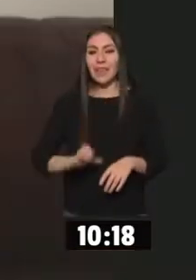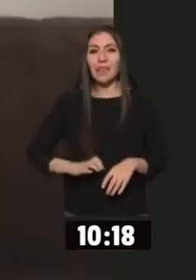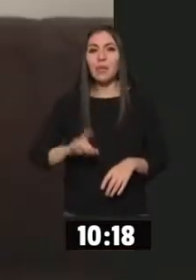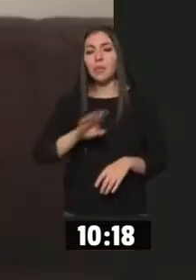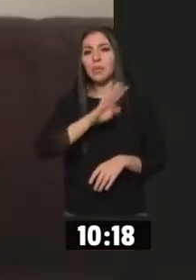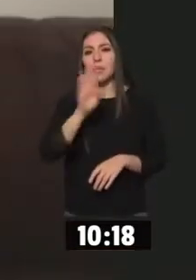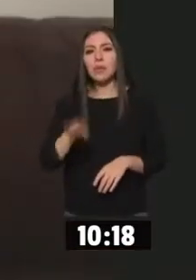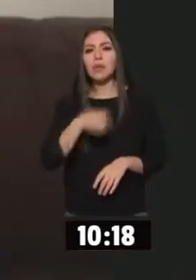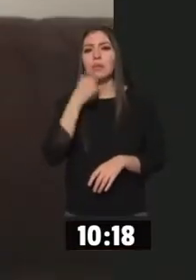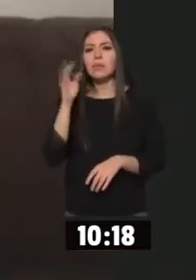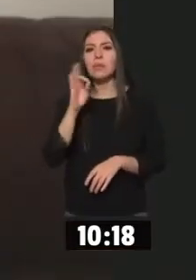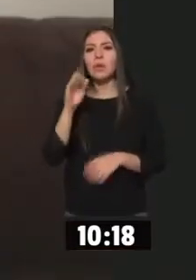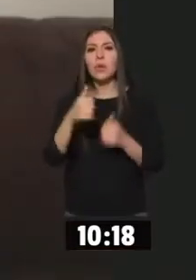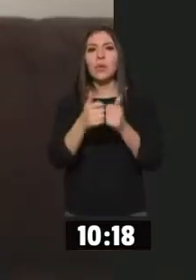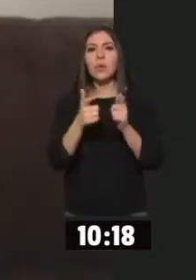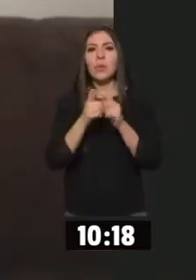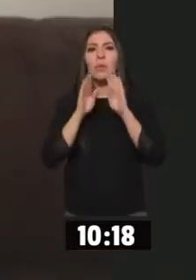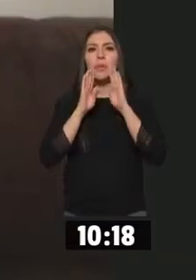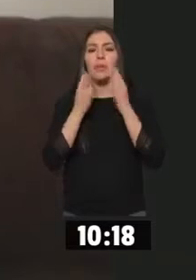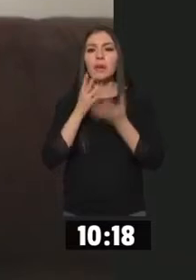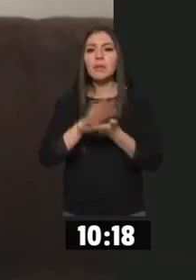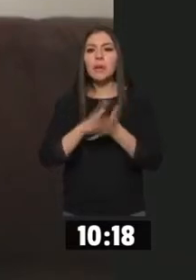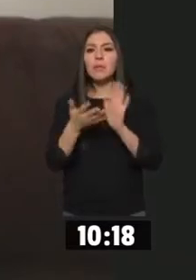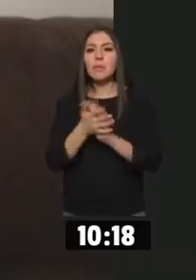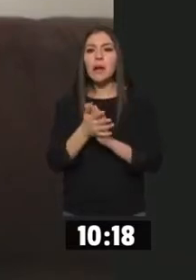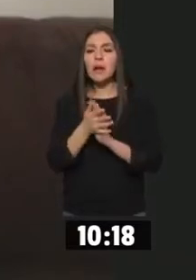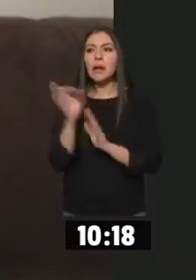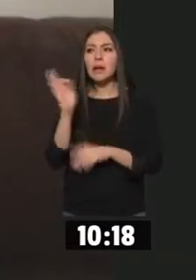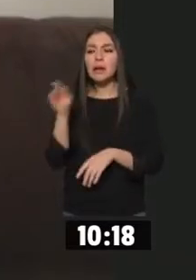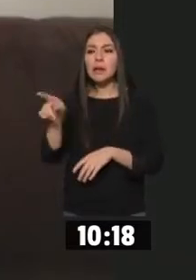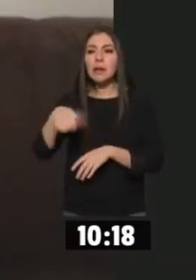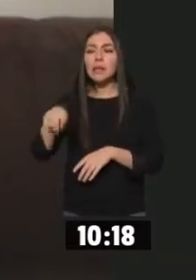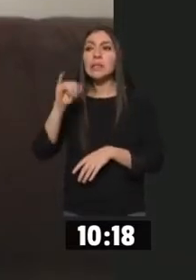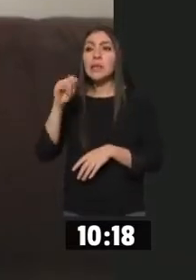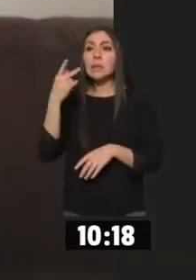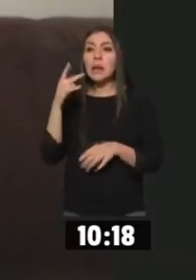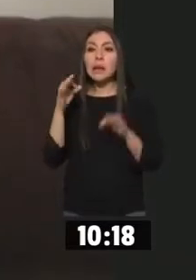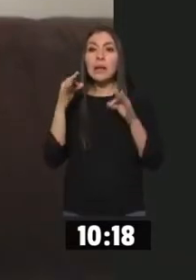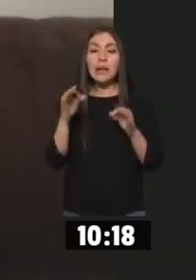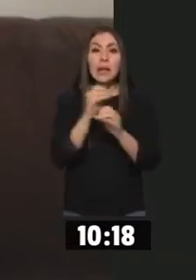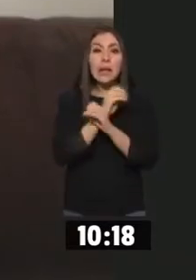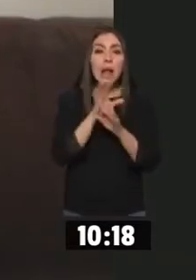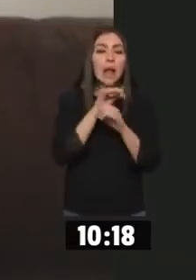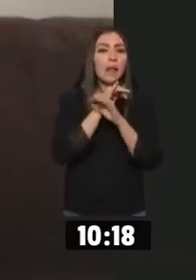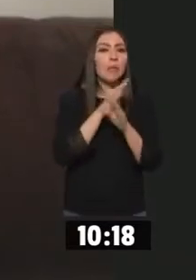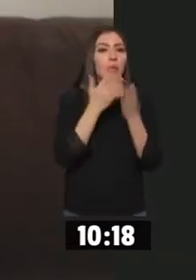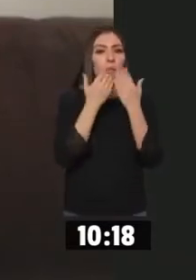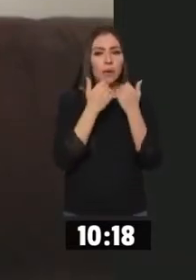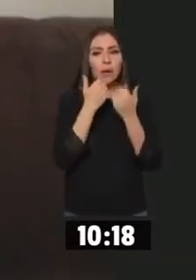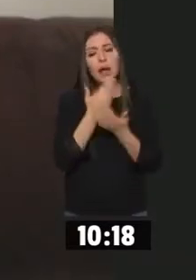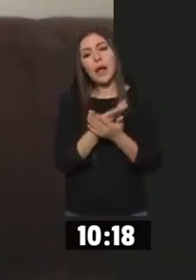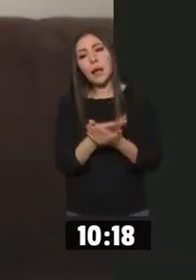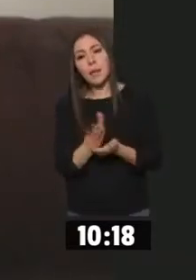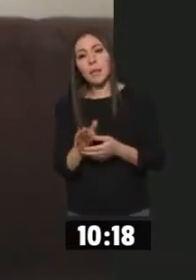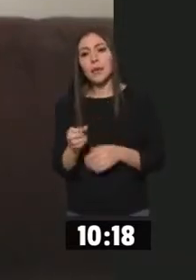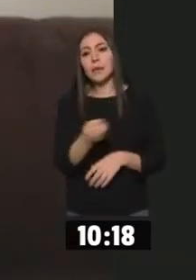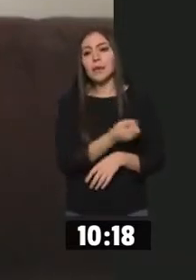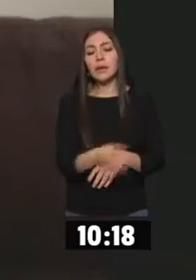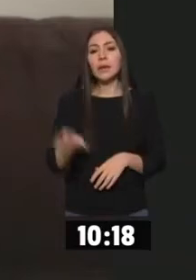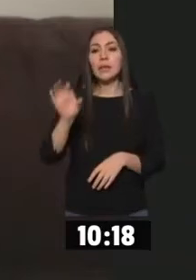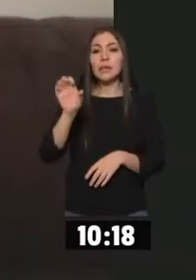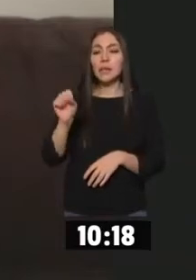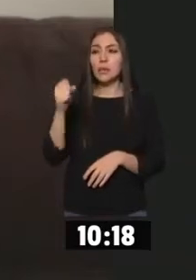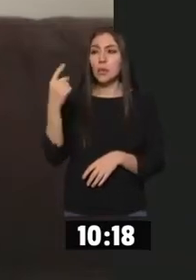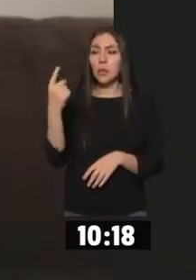participación de un grupo de la delincuencia organizada, pero sin avances claros respecto a este homicidio. Adicionalmente, Fernanda, además de estos 61 políticos